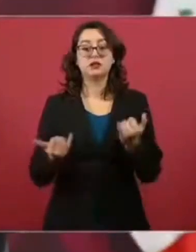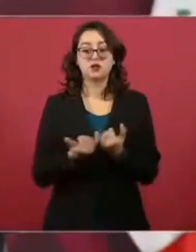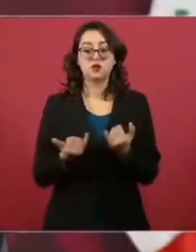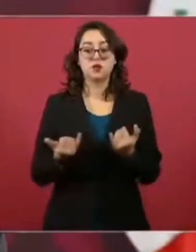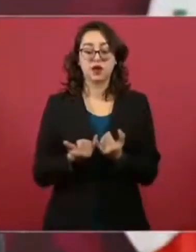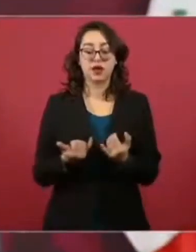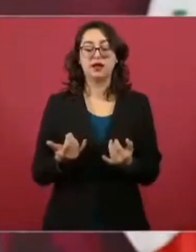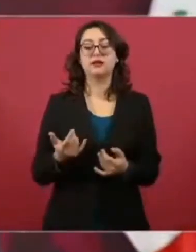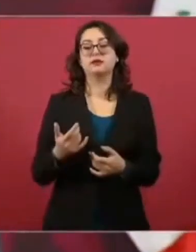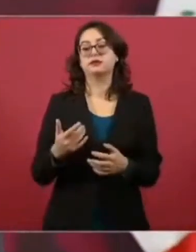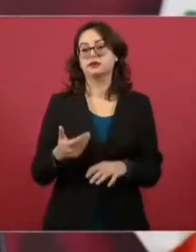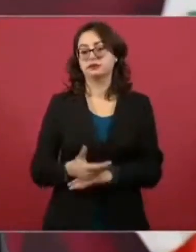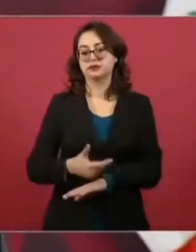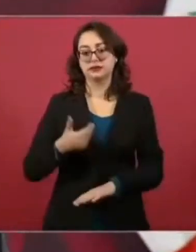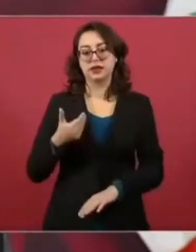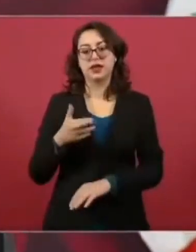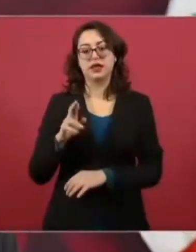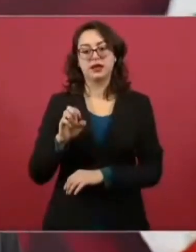antes también,